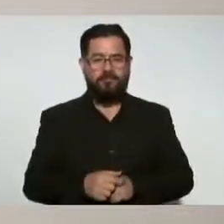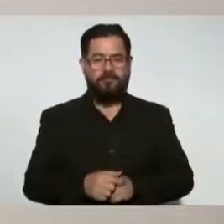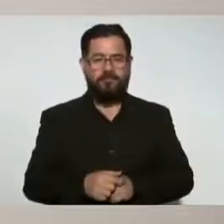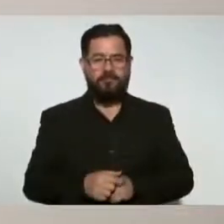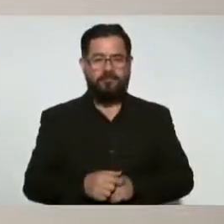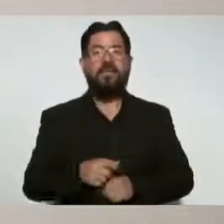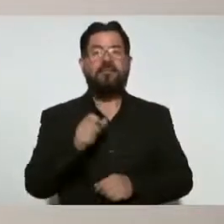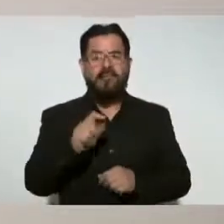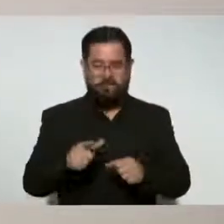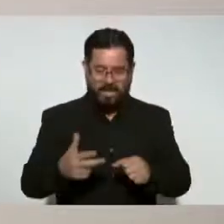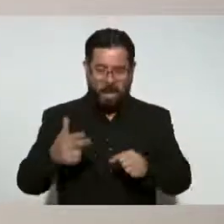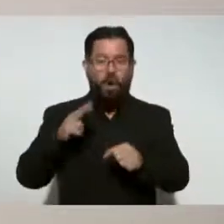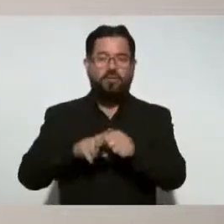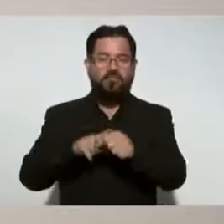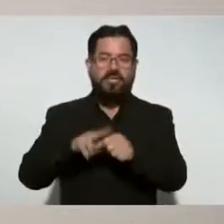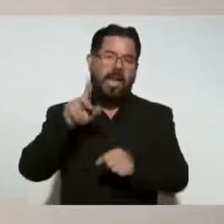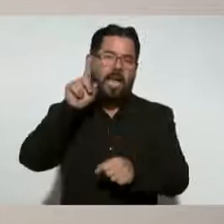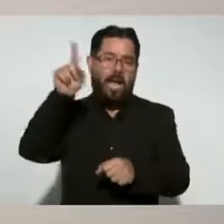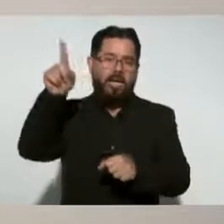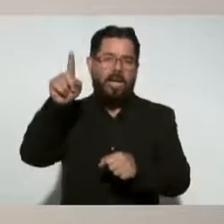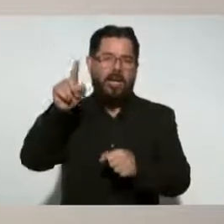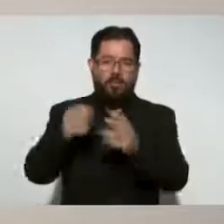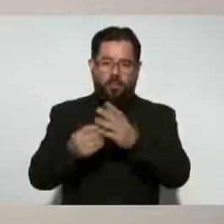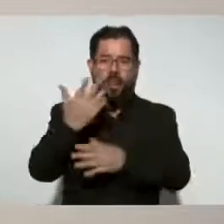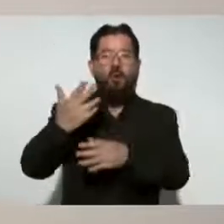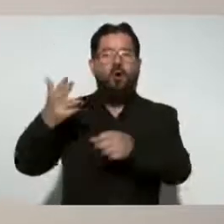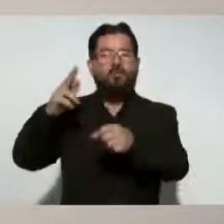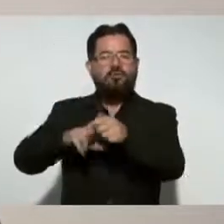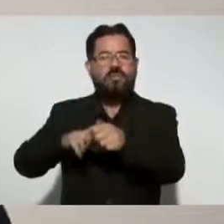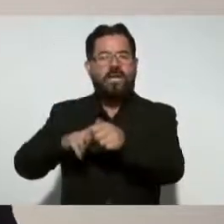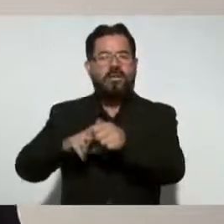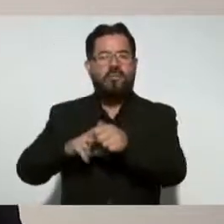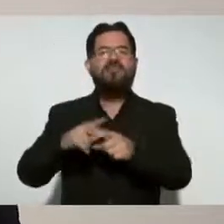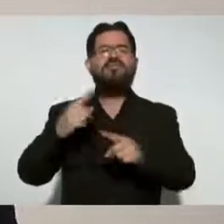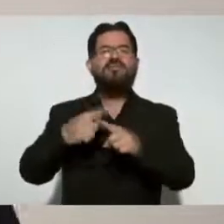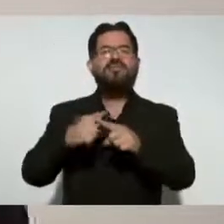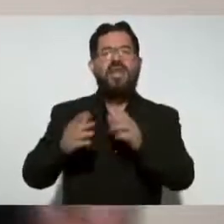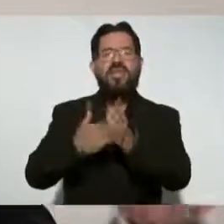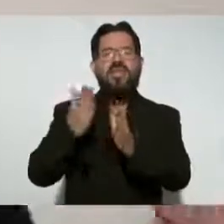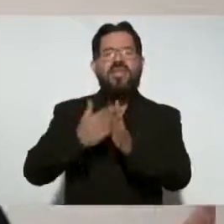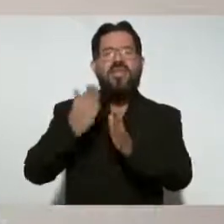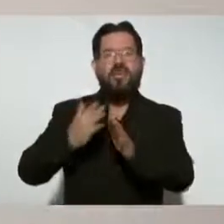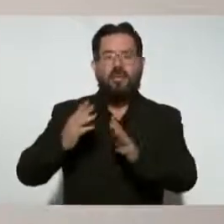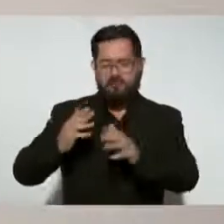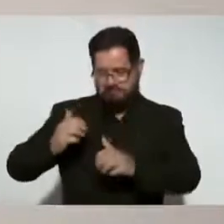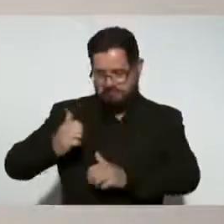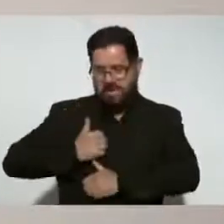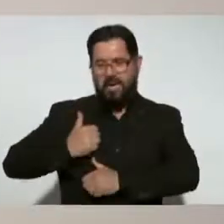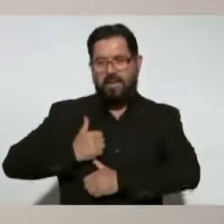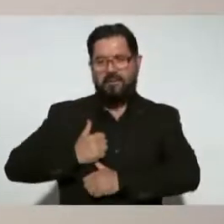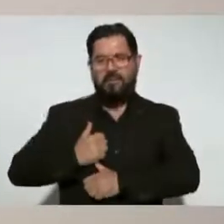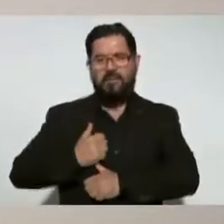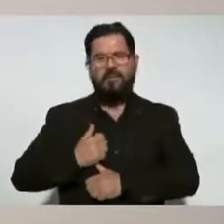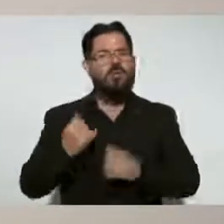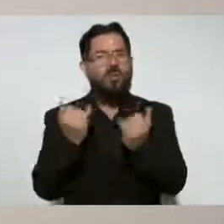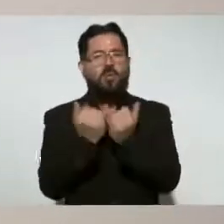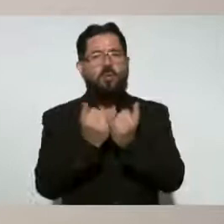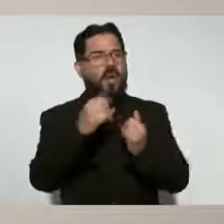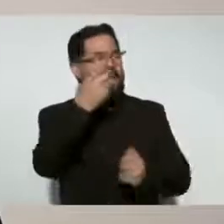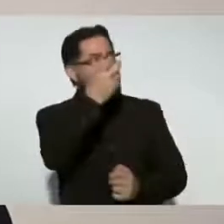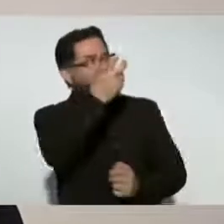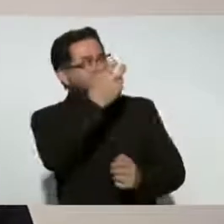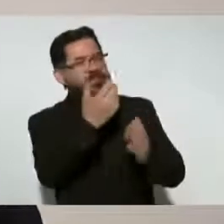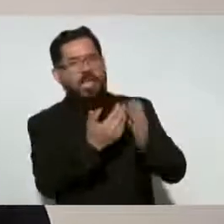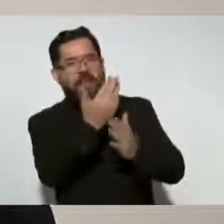también un hospital construido por el ejército, así también como este, en la